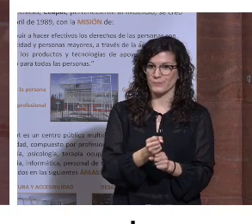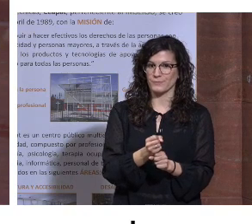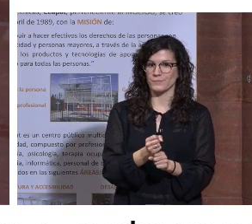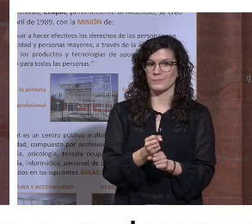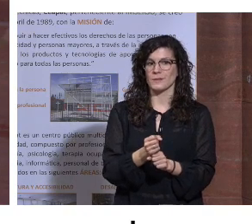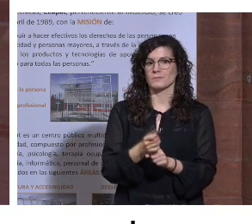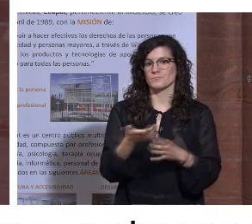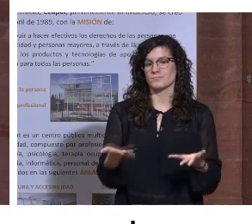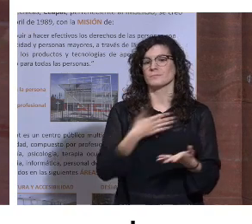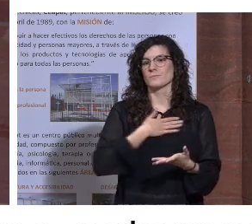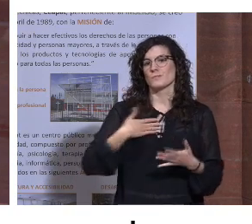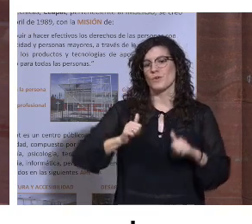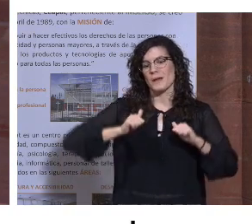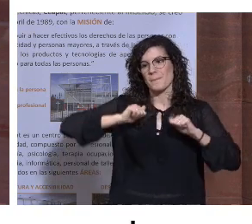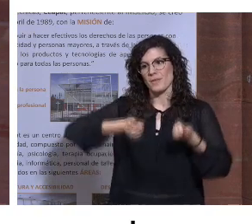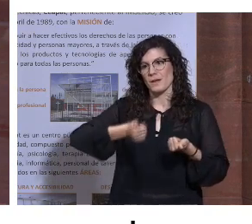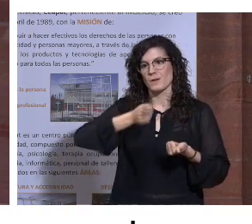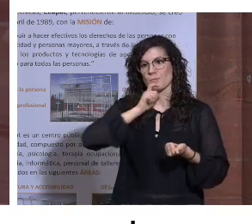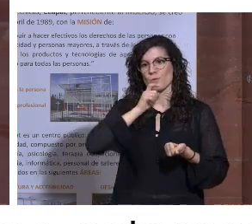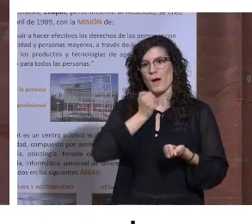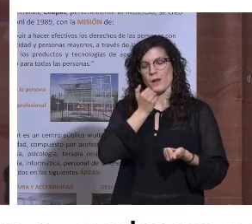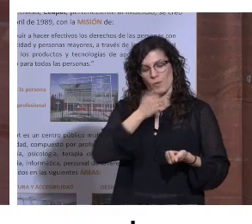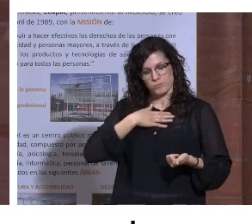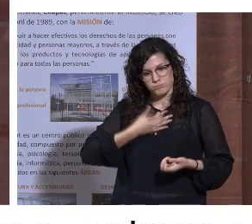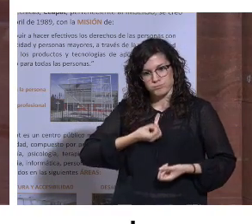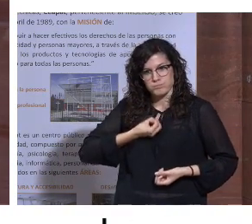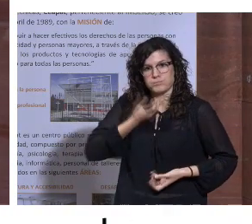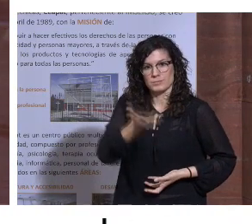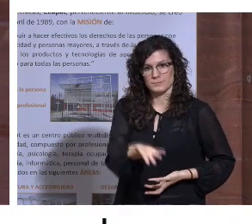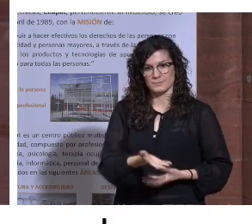voy a empezar con algo que sale de dentro.